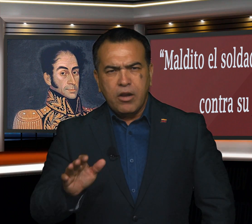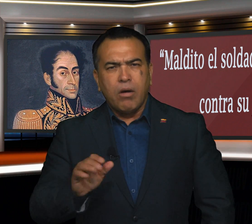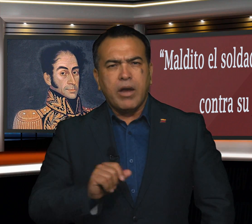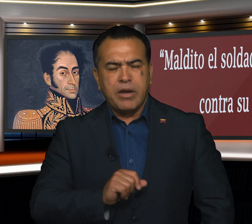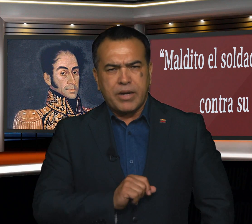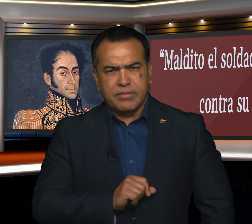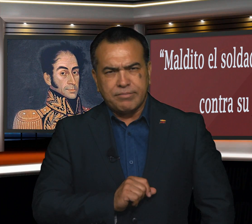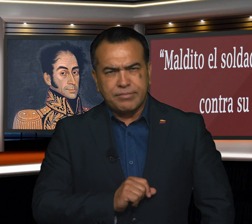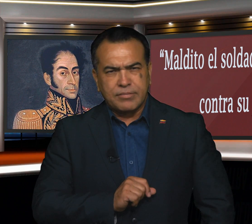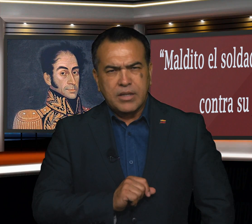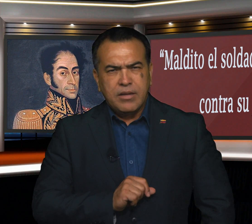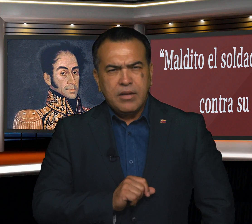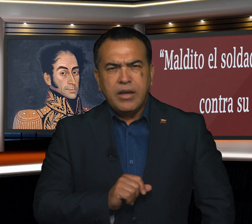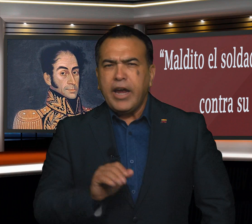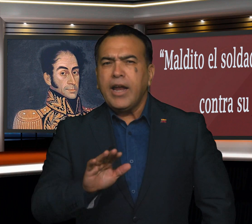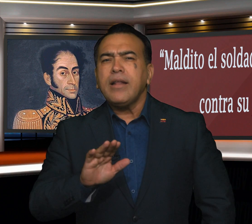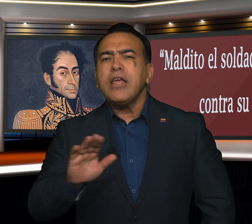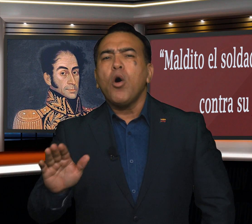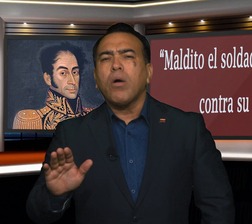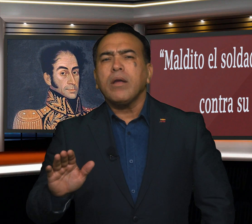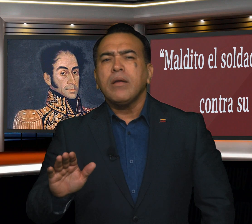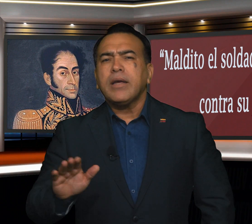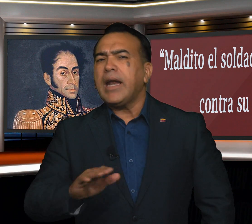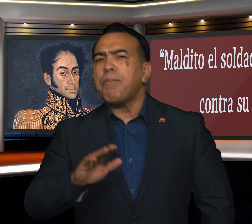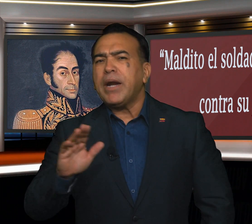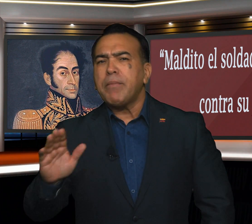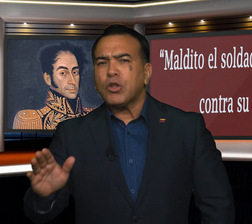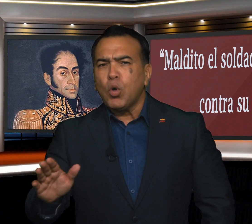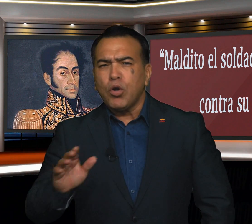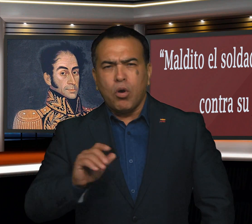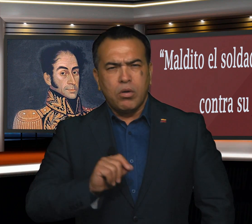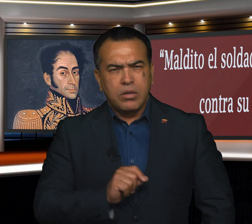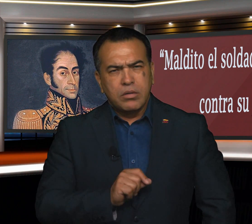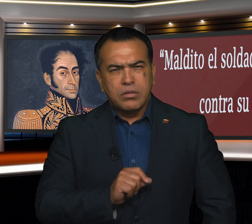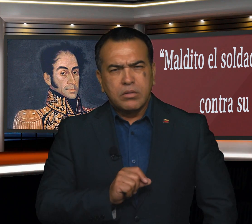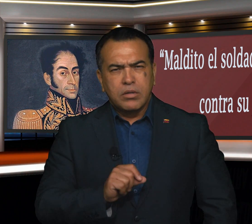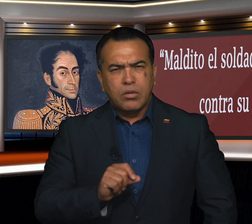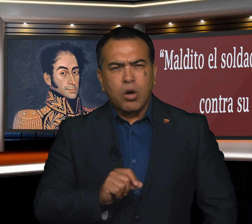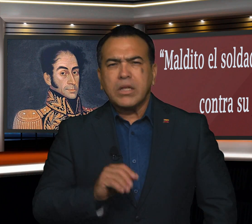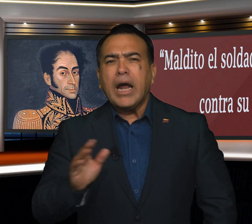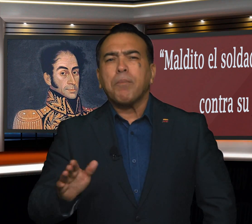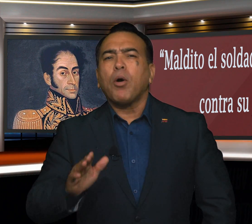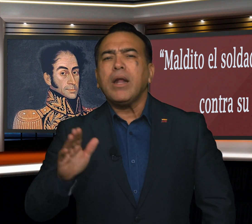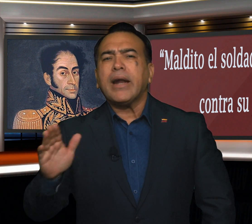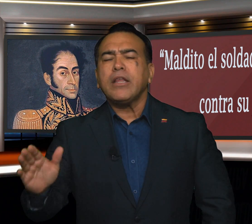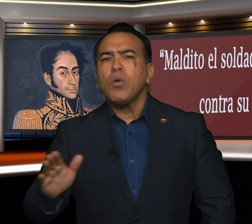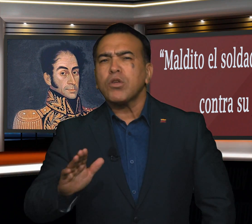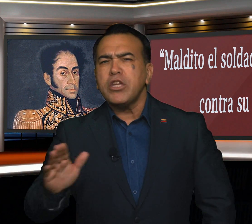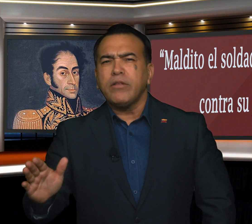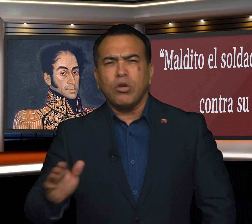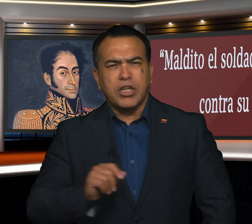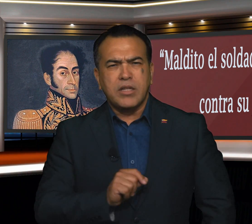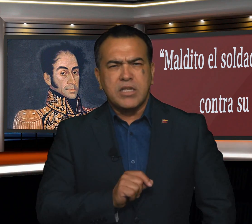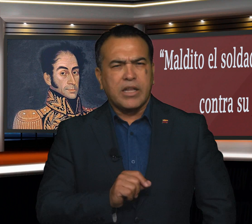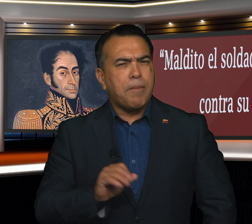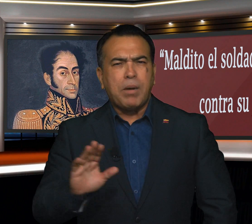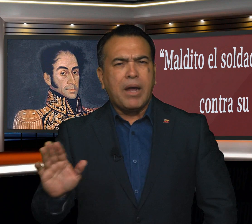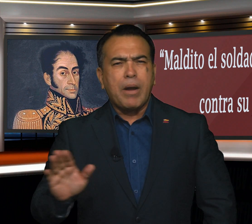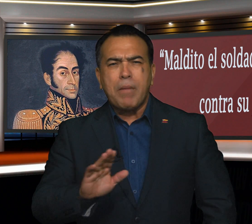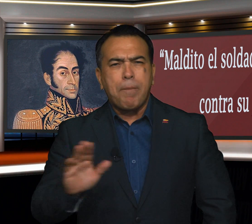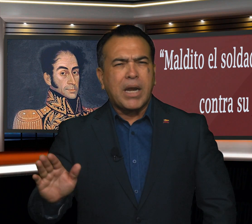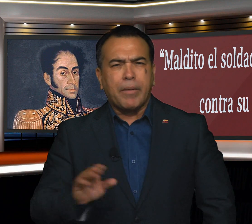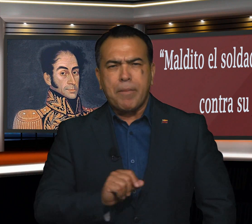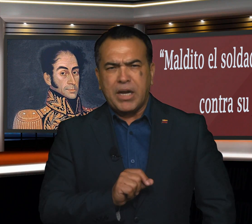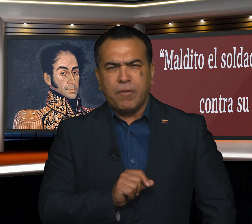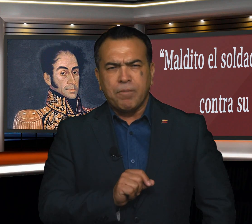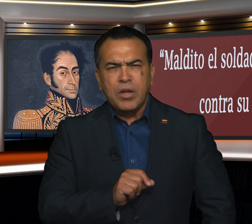Elio Abraham. Él dijo que era prematuro optar por el artículo 187,